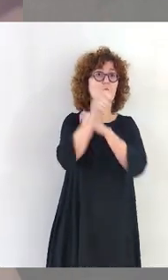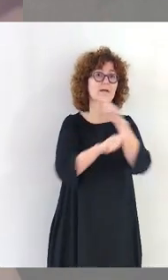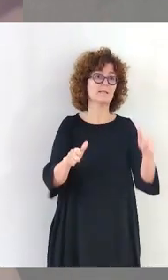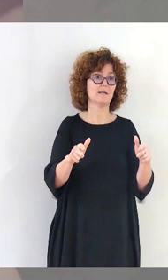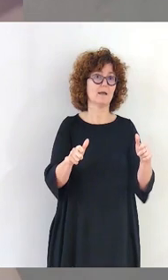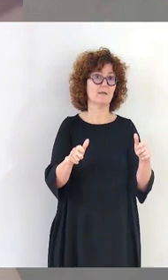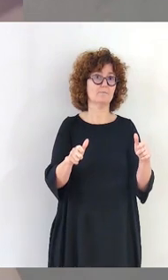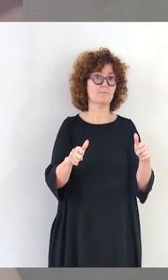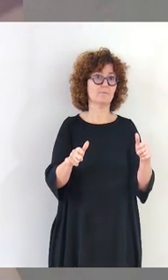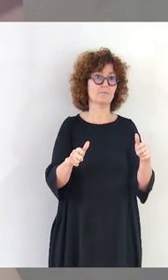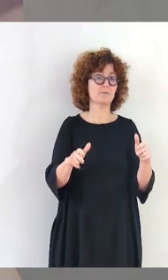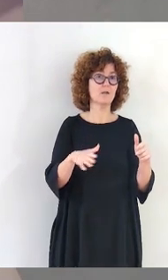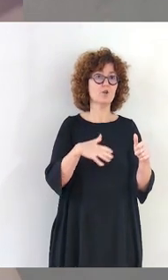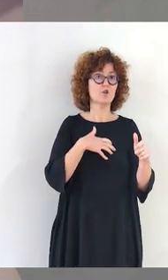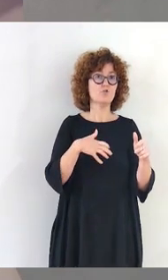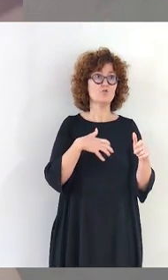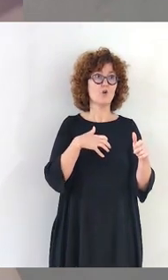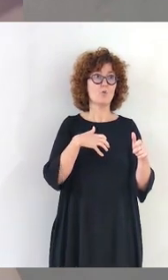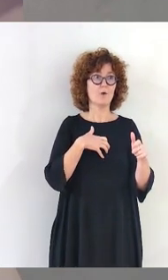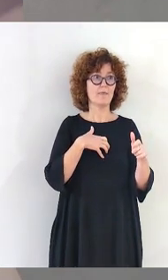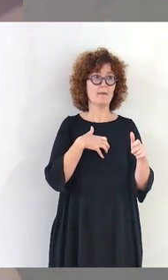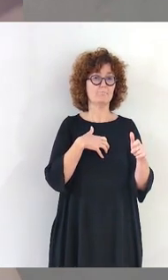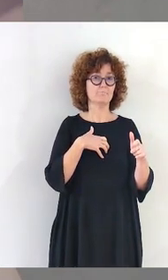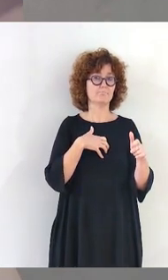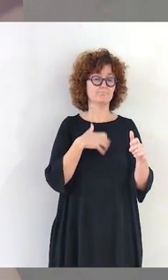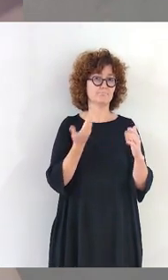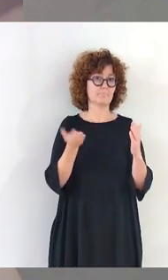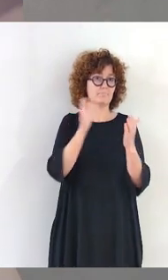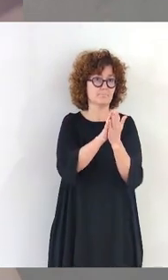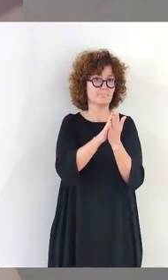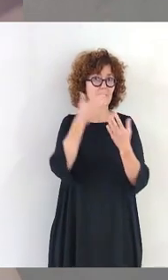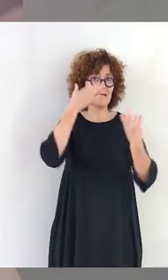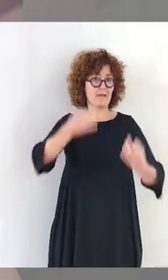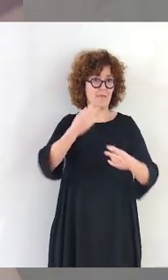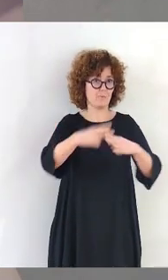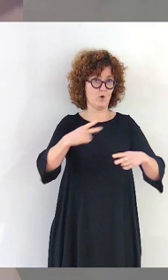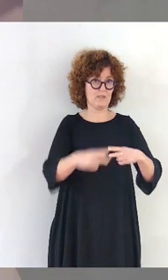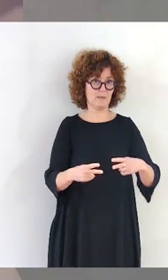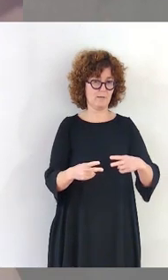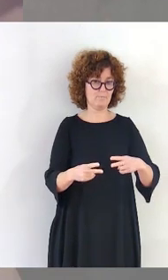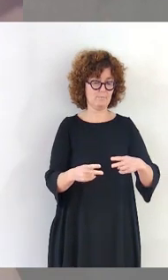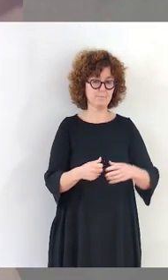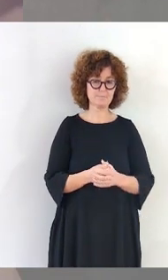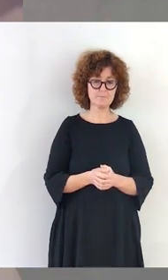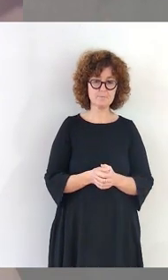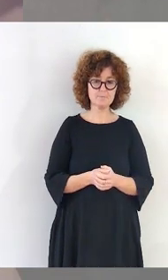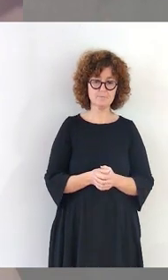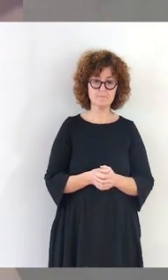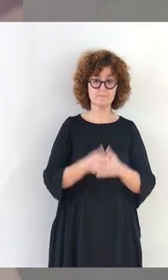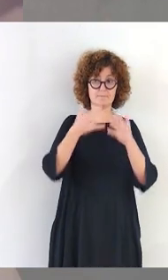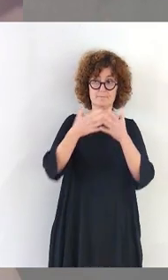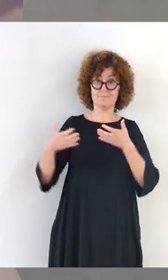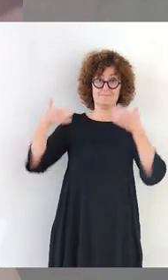paso sin darte de bruces contra la realidad política y y y ya nombrar un panel migraciones